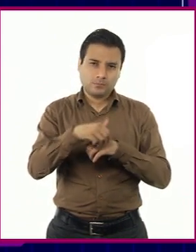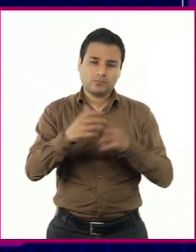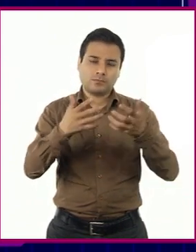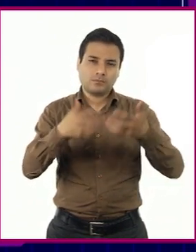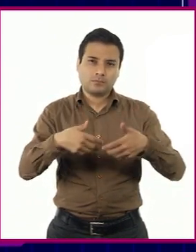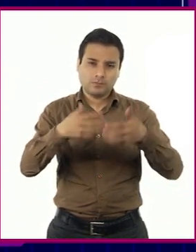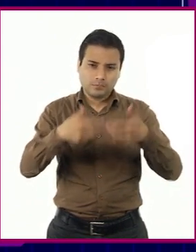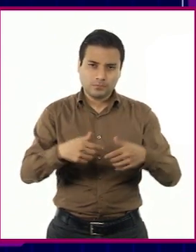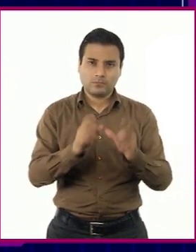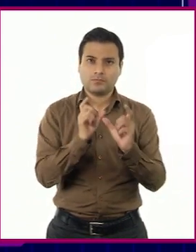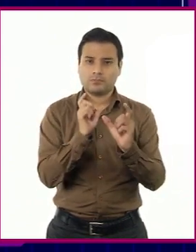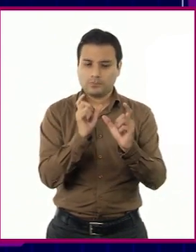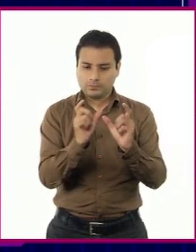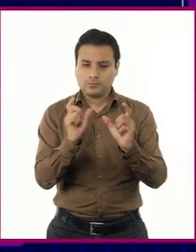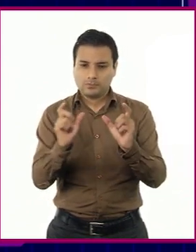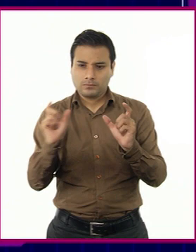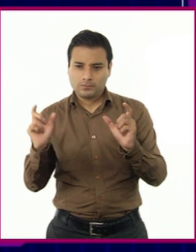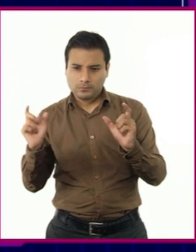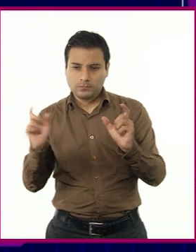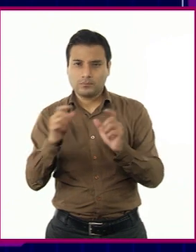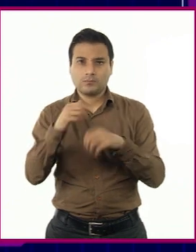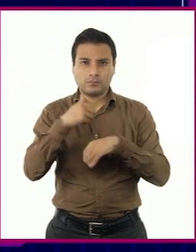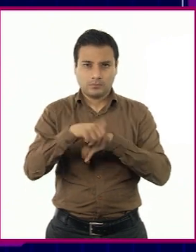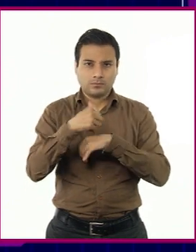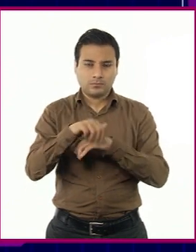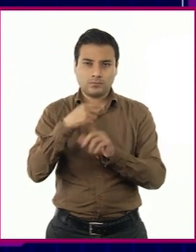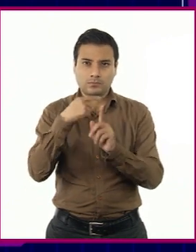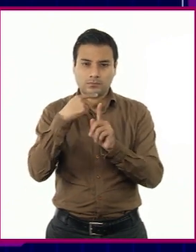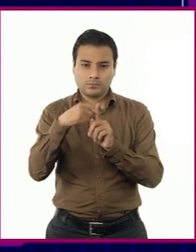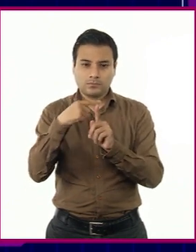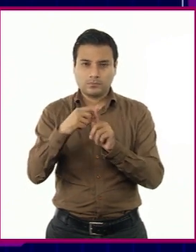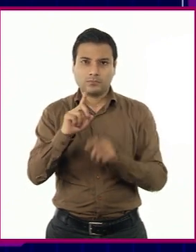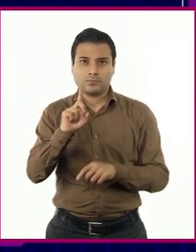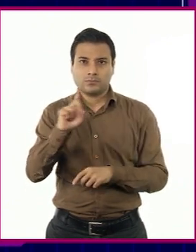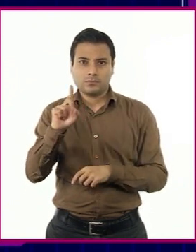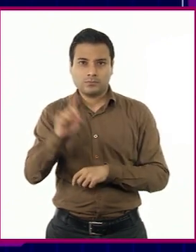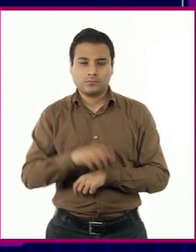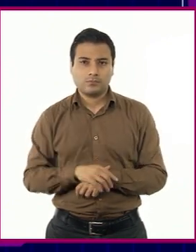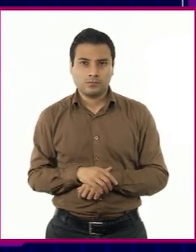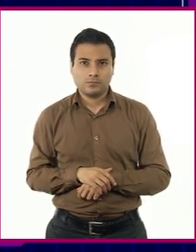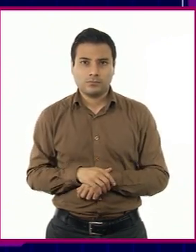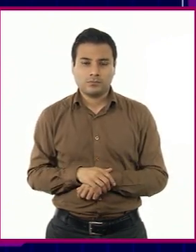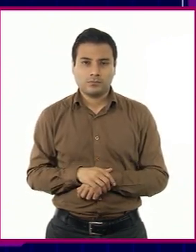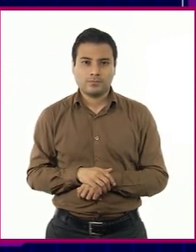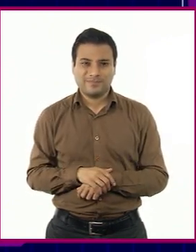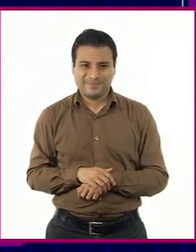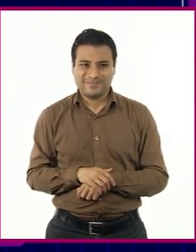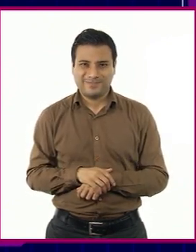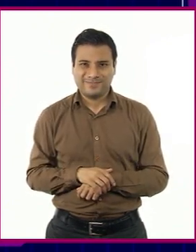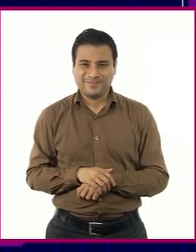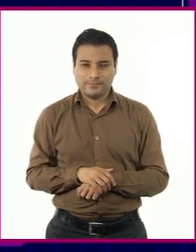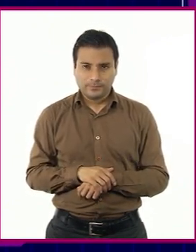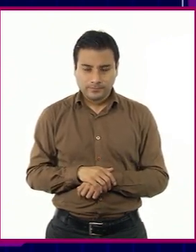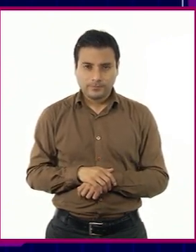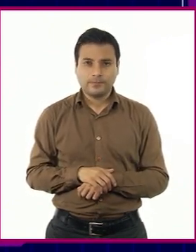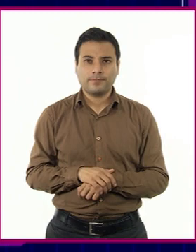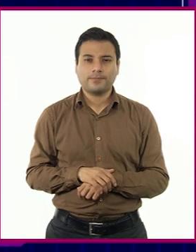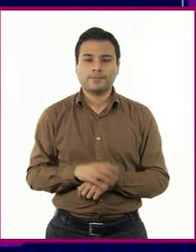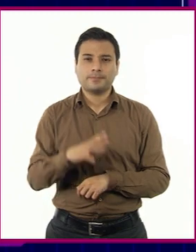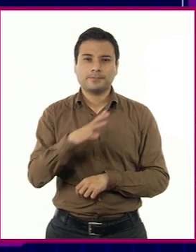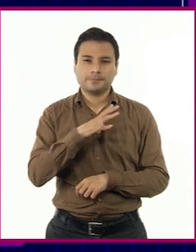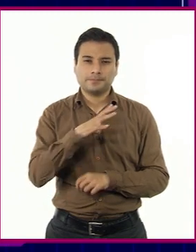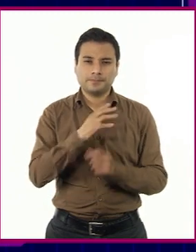cuya desviación es positiva están a la derecha de la media, y en el caso de la producción cuya